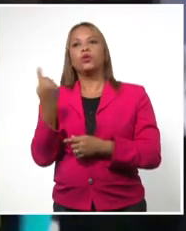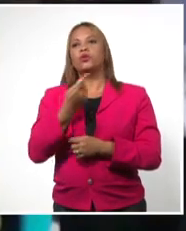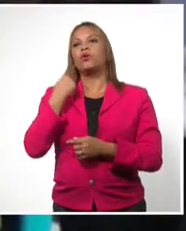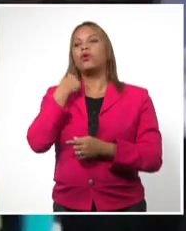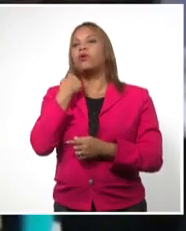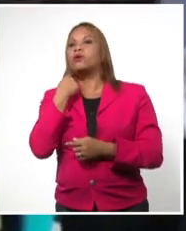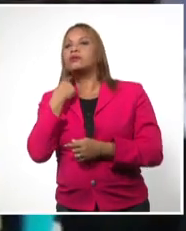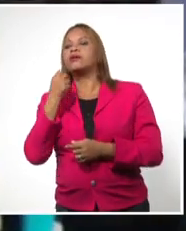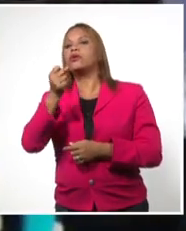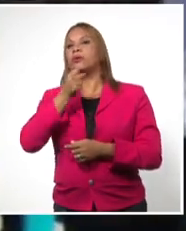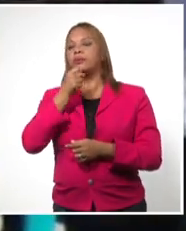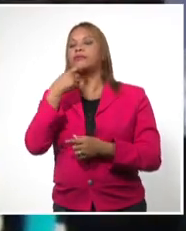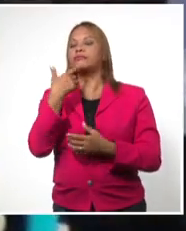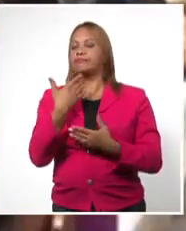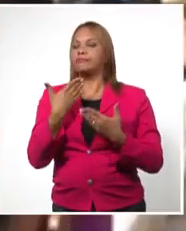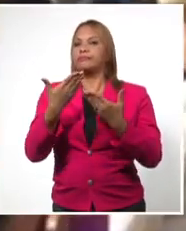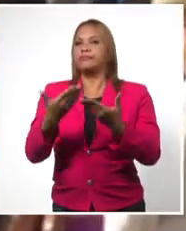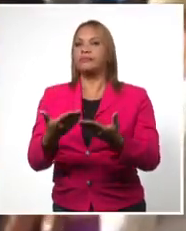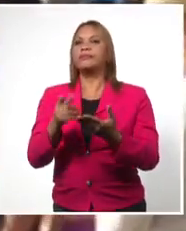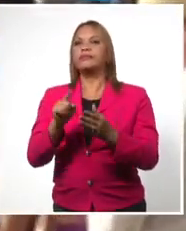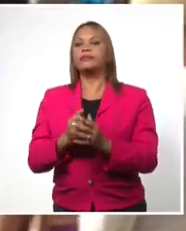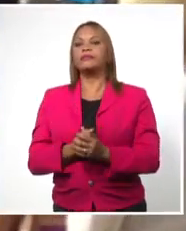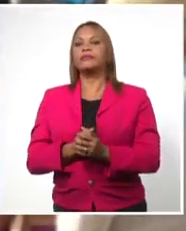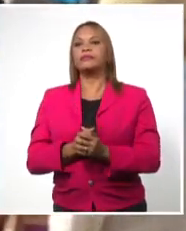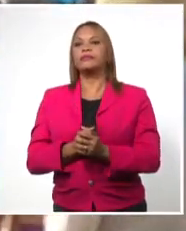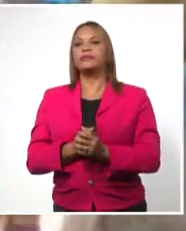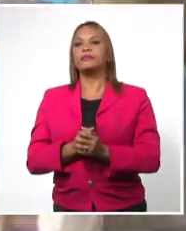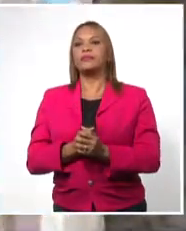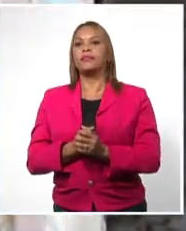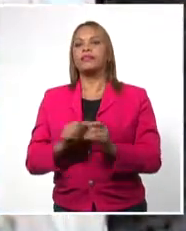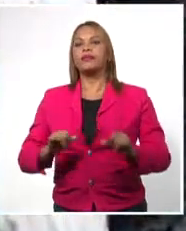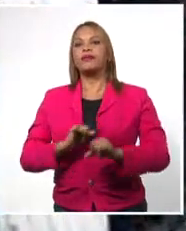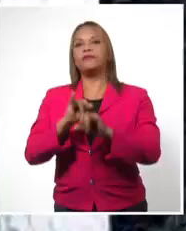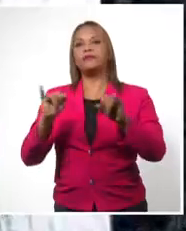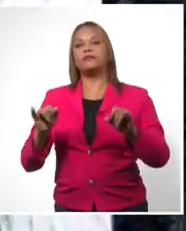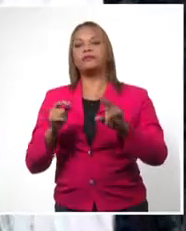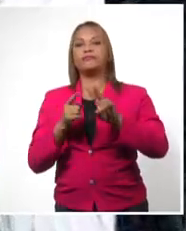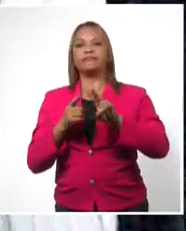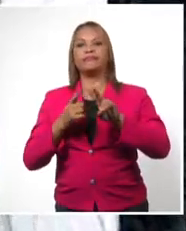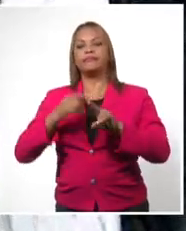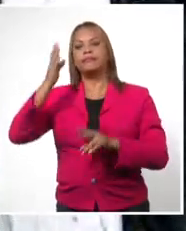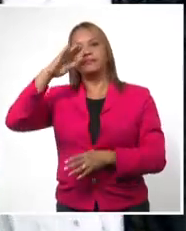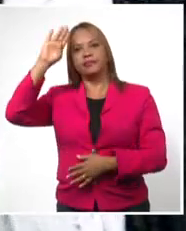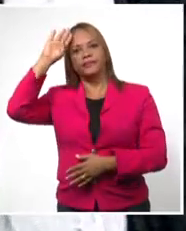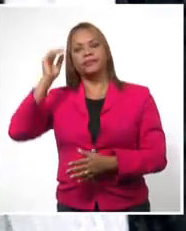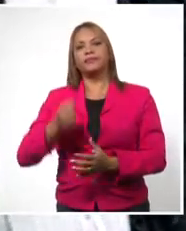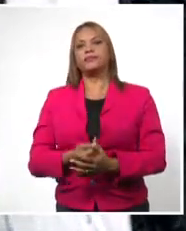cubanos a rendir tributo. Indira Román, Sistema Informativo de la Televisión Cubana.